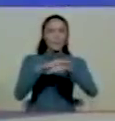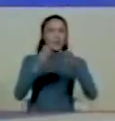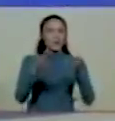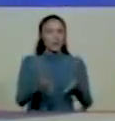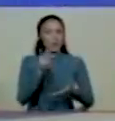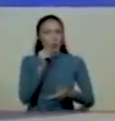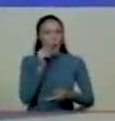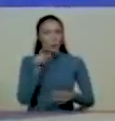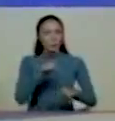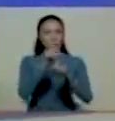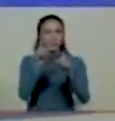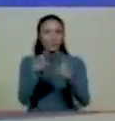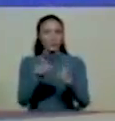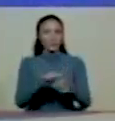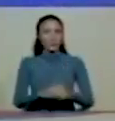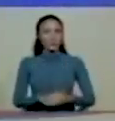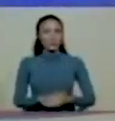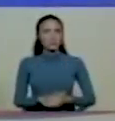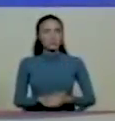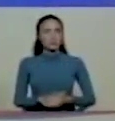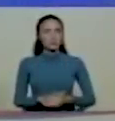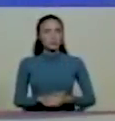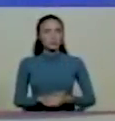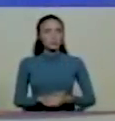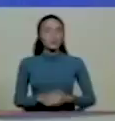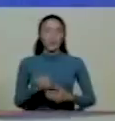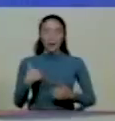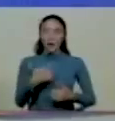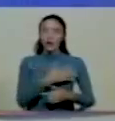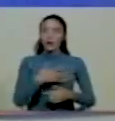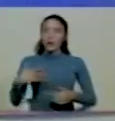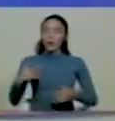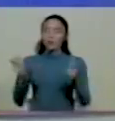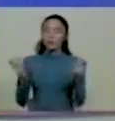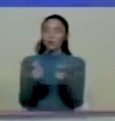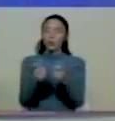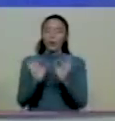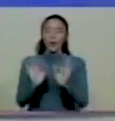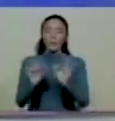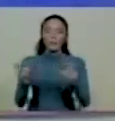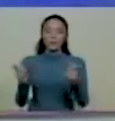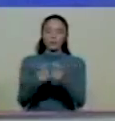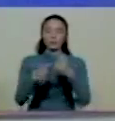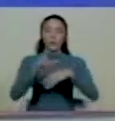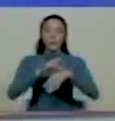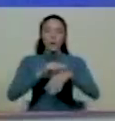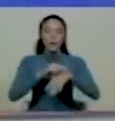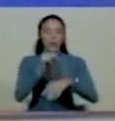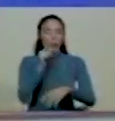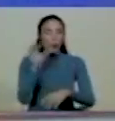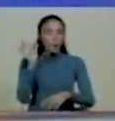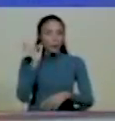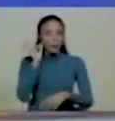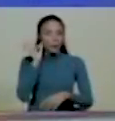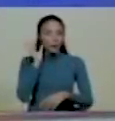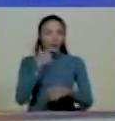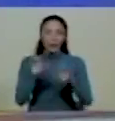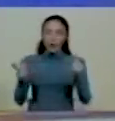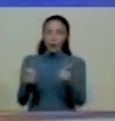y yo quiero una reunión especial con un equipo de médicos integrales